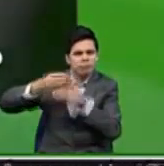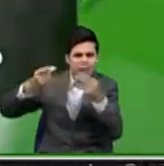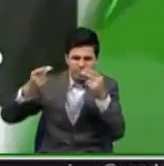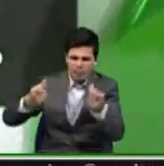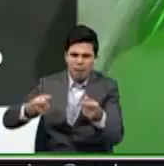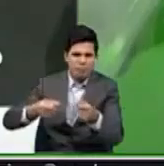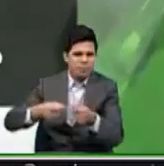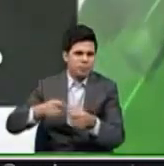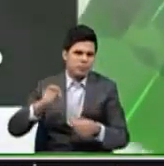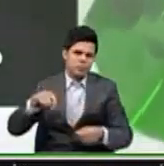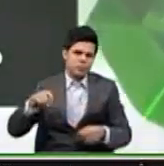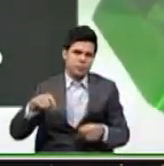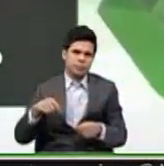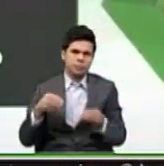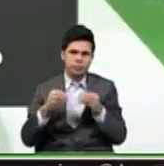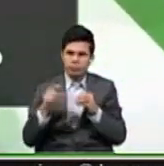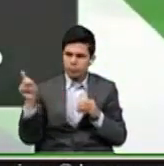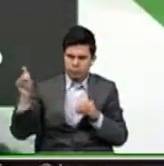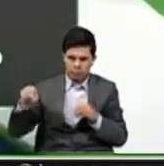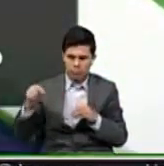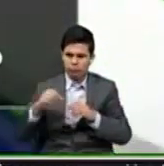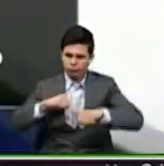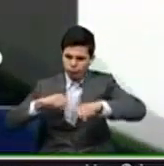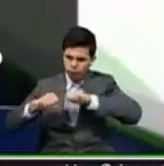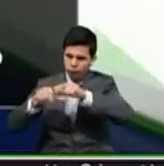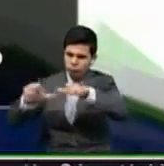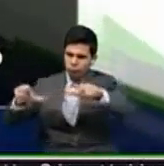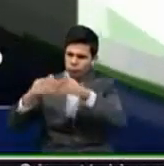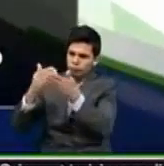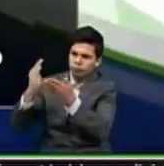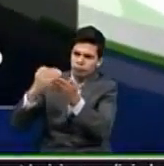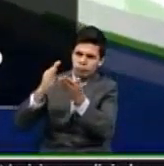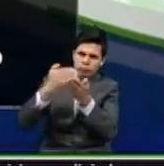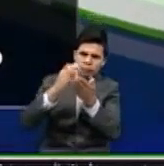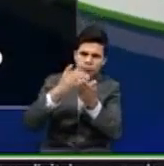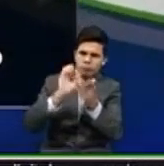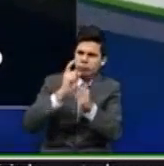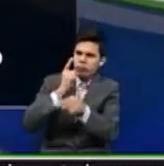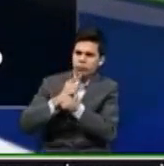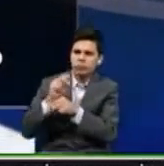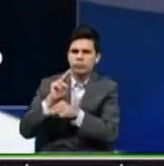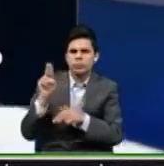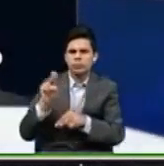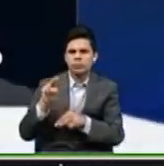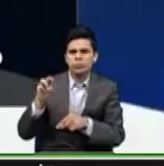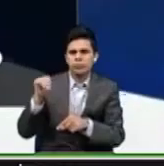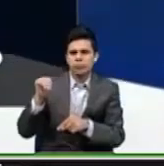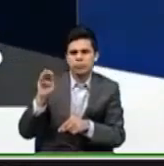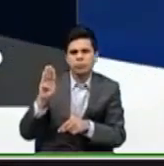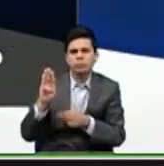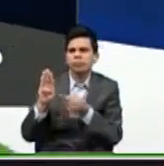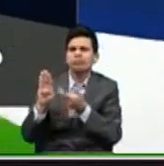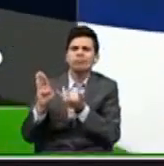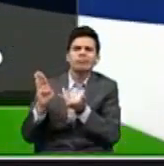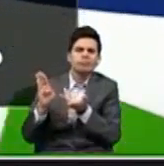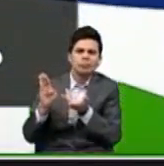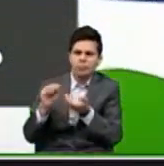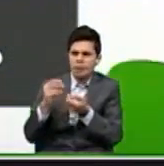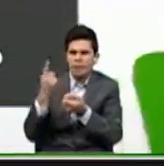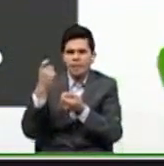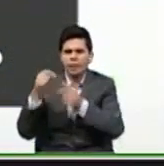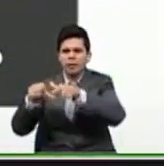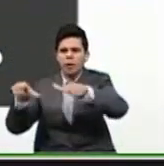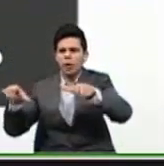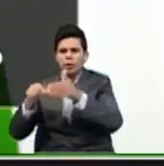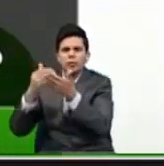tiempo, que adelantaran una juiciosa gestión predial, porque todo el incumplimiento de ZMB está dado en el no cumplimiento de la